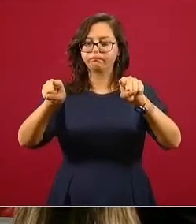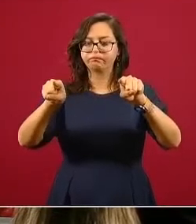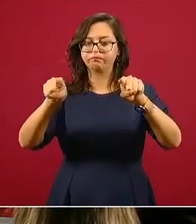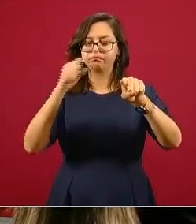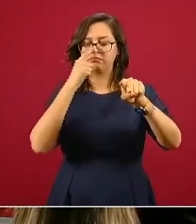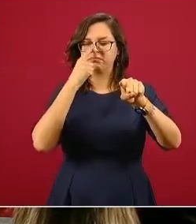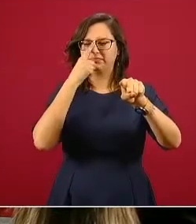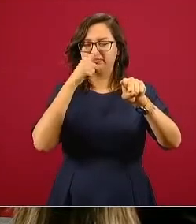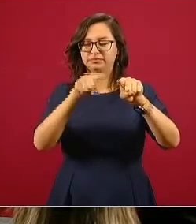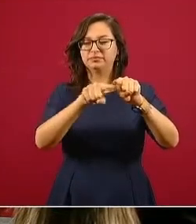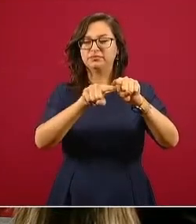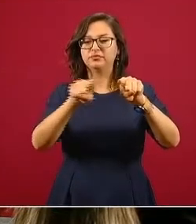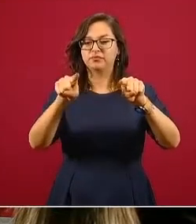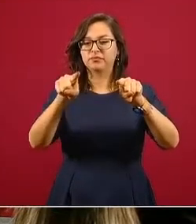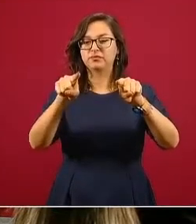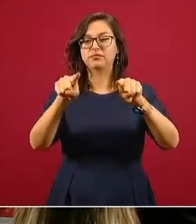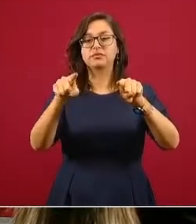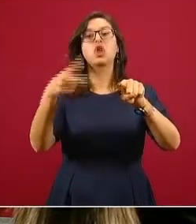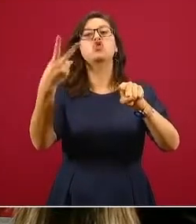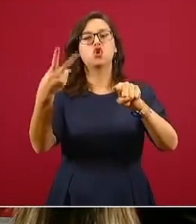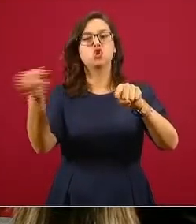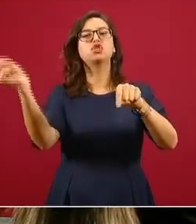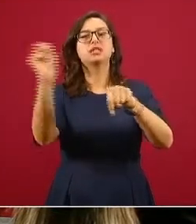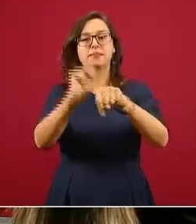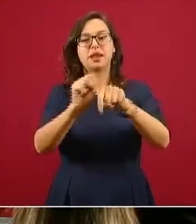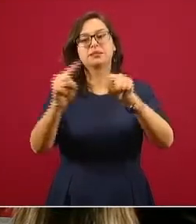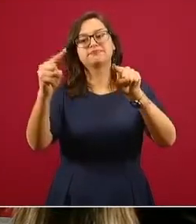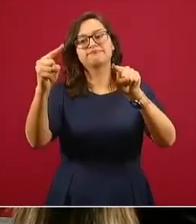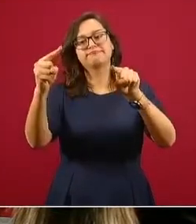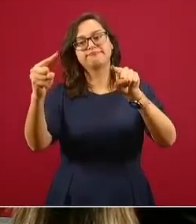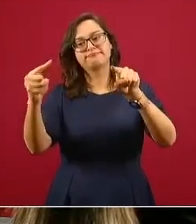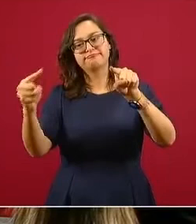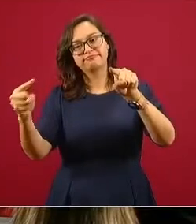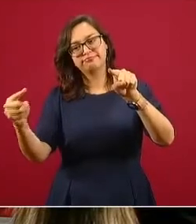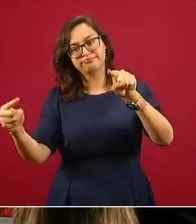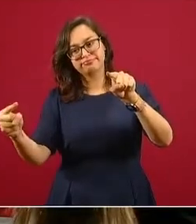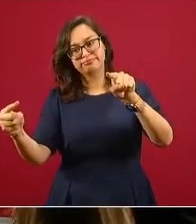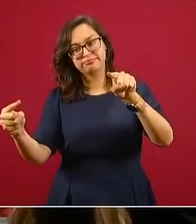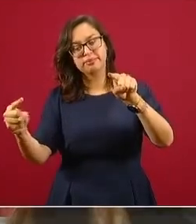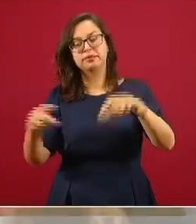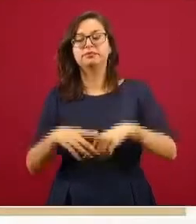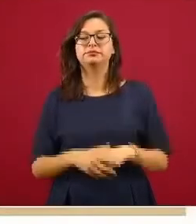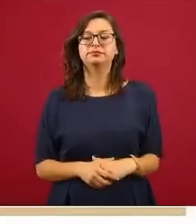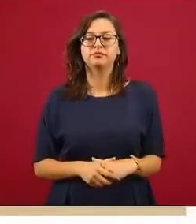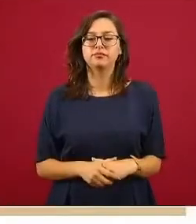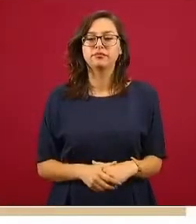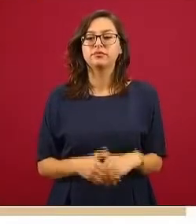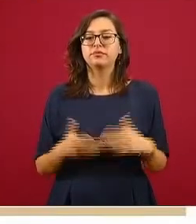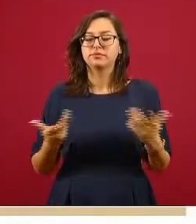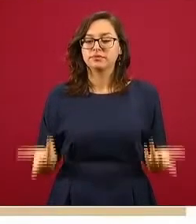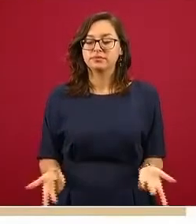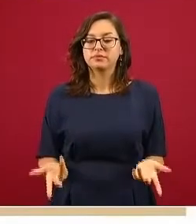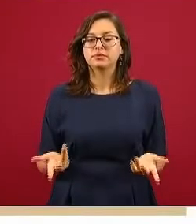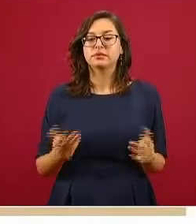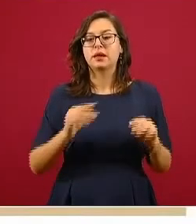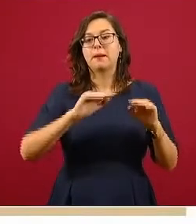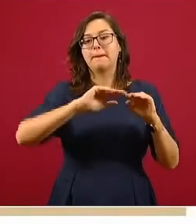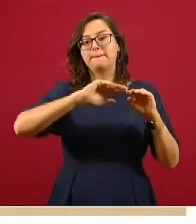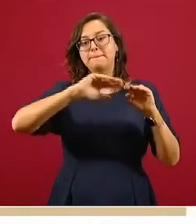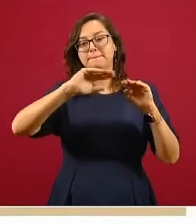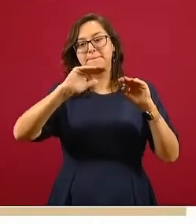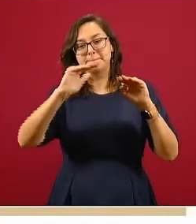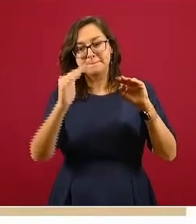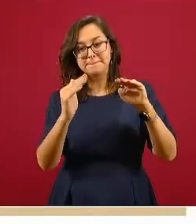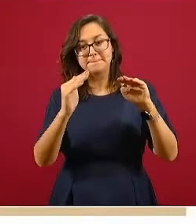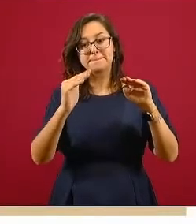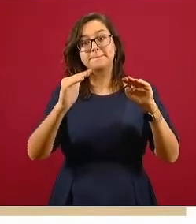en el pico, presenta ya 2 semanas continuas de descenso. La primera un descenso inicial o leve, la